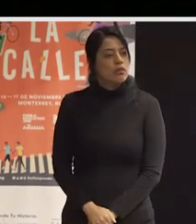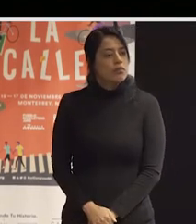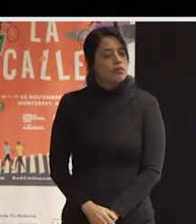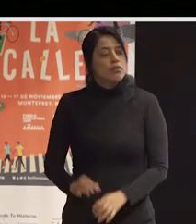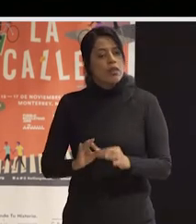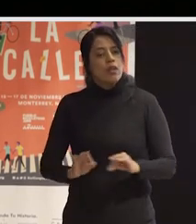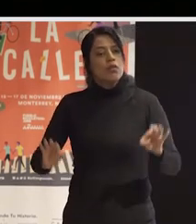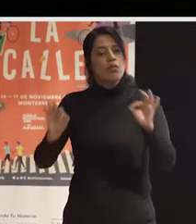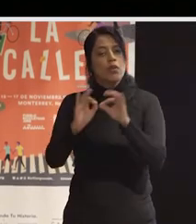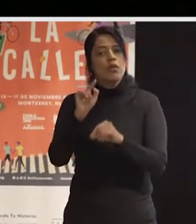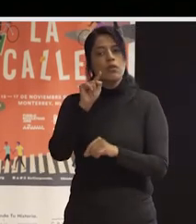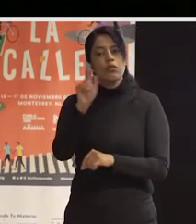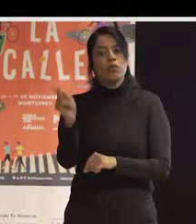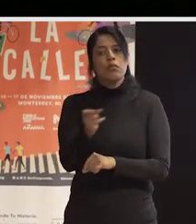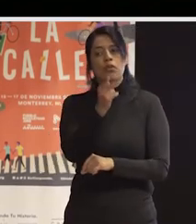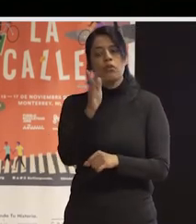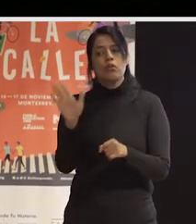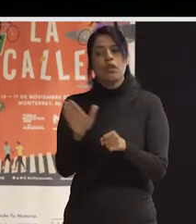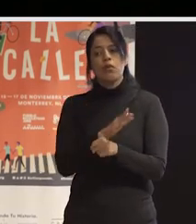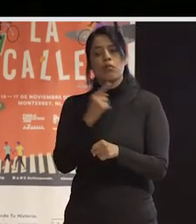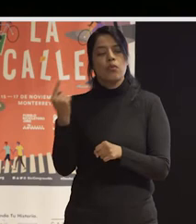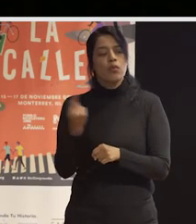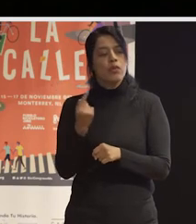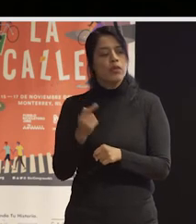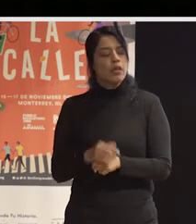muy importante tu pregunta verdad por qué